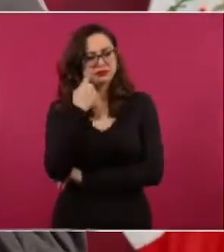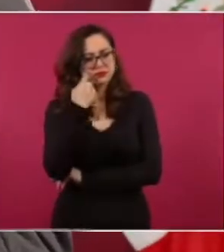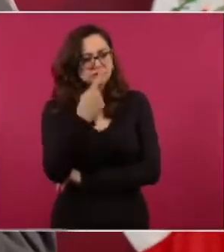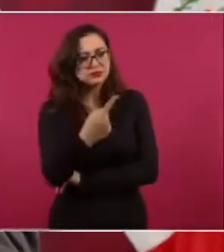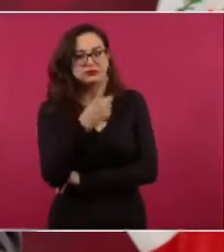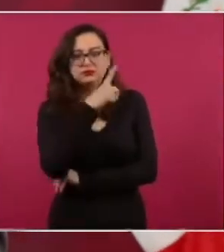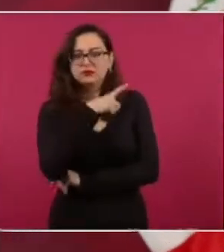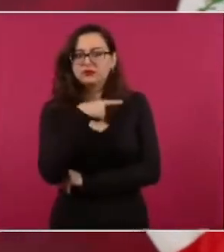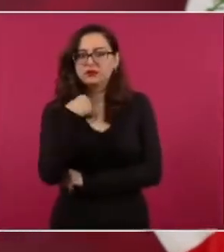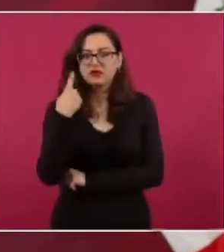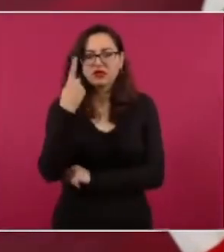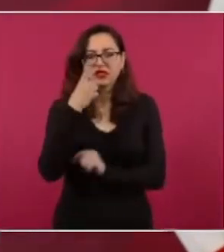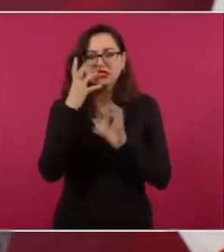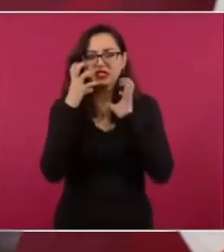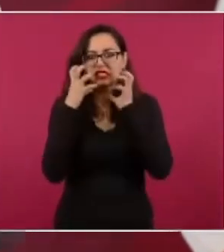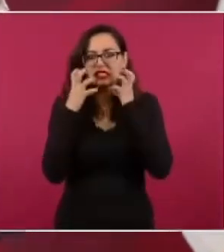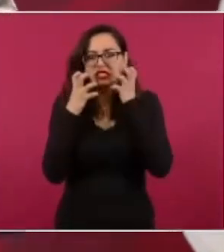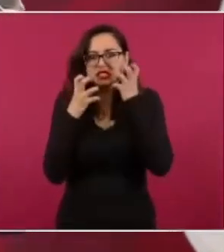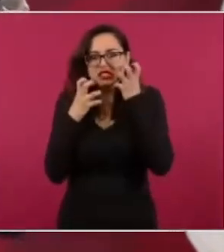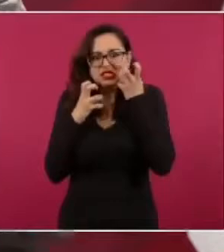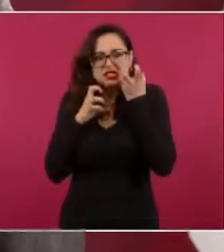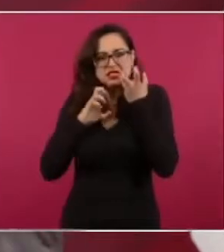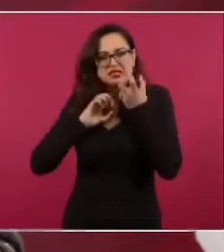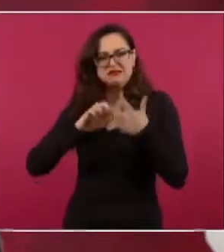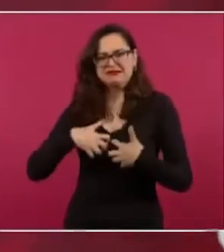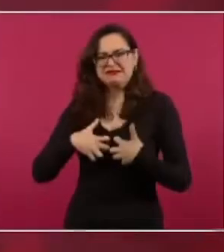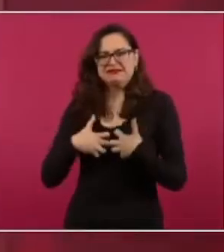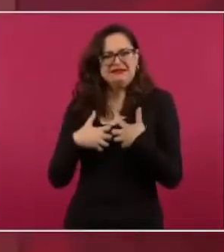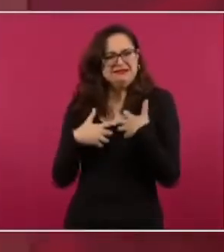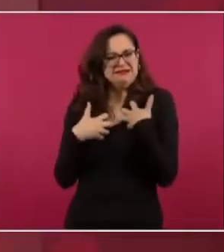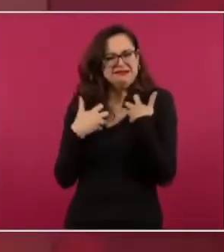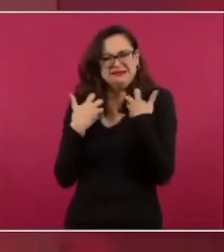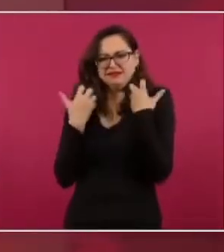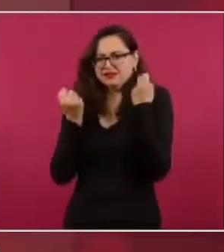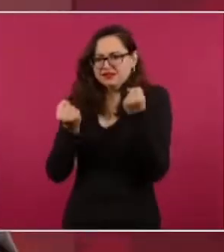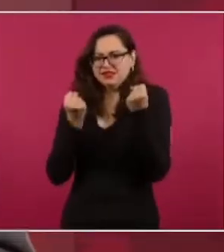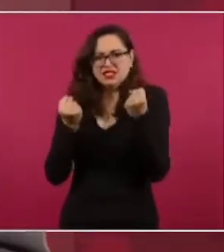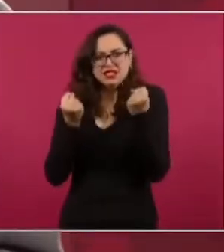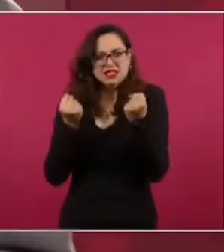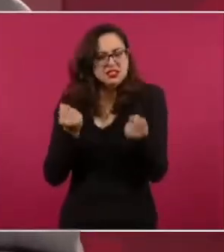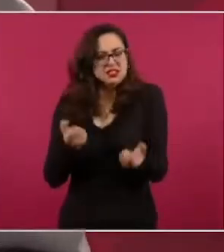descompuesto, ¿no? Nunca ha pasado esto.